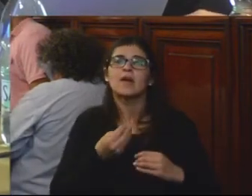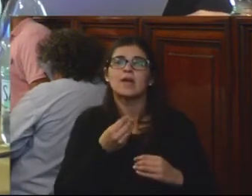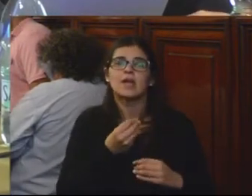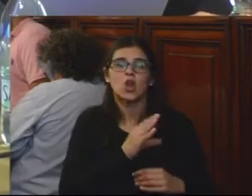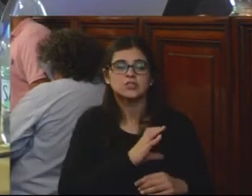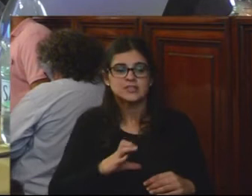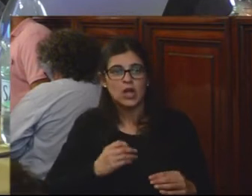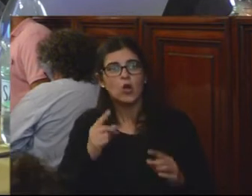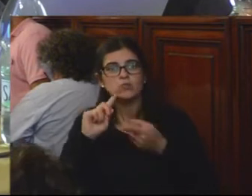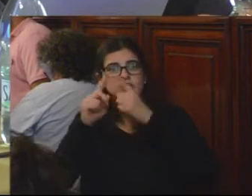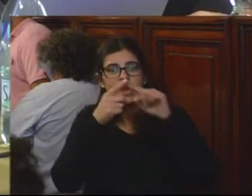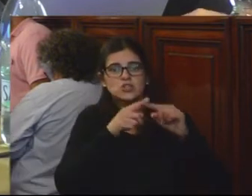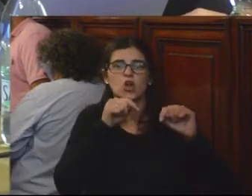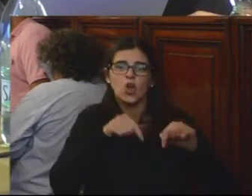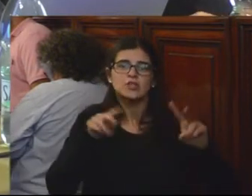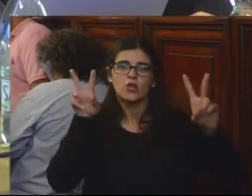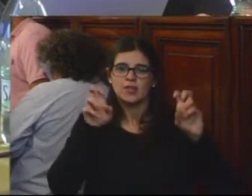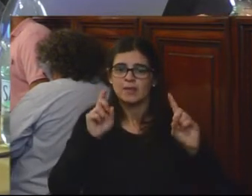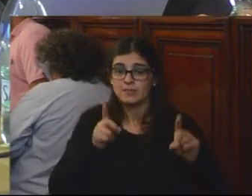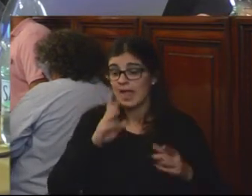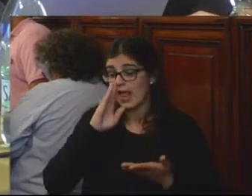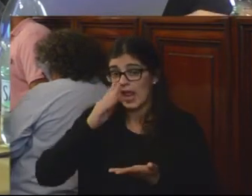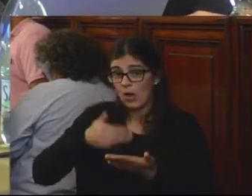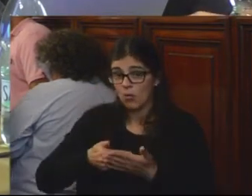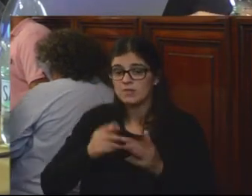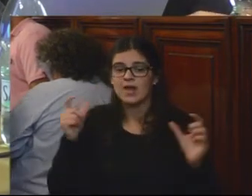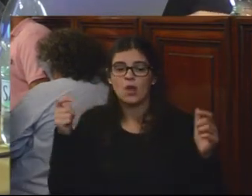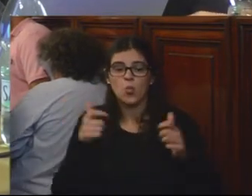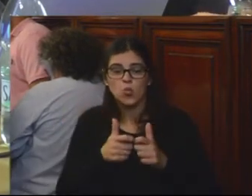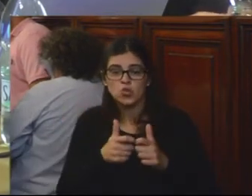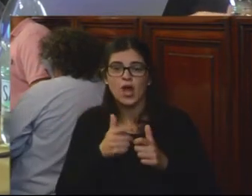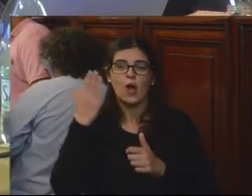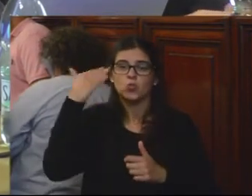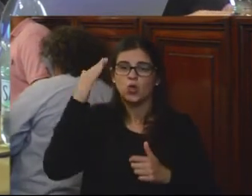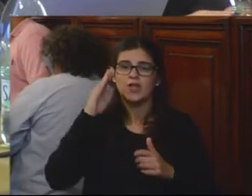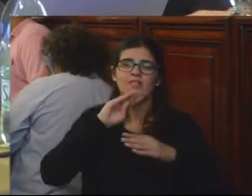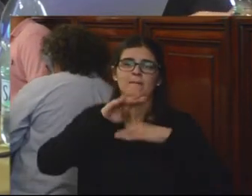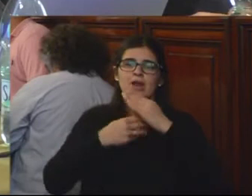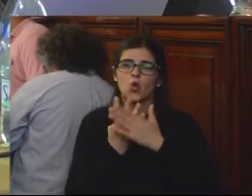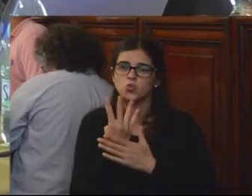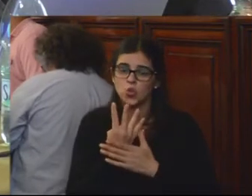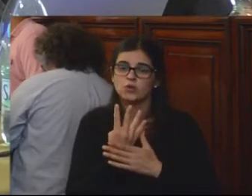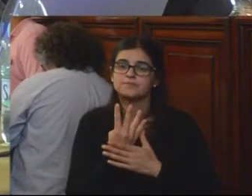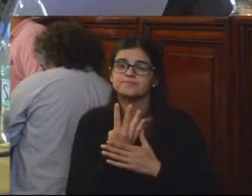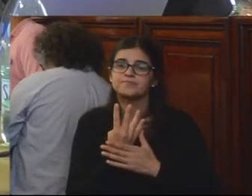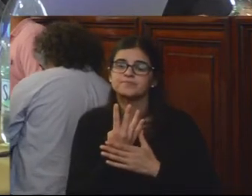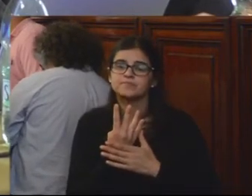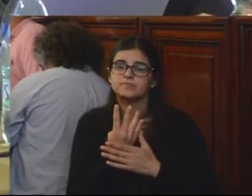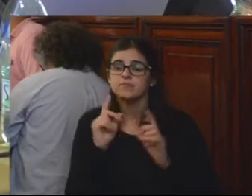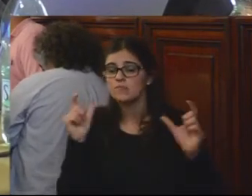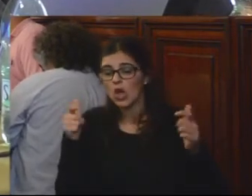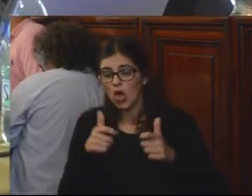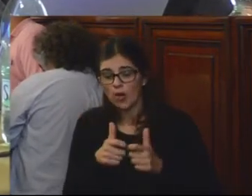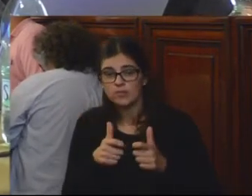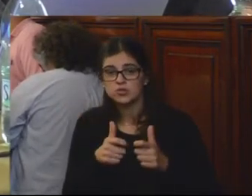relacionamos en relación a estas cuestiones en la última reunión de altas autoridades del mercosur este comisión de